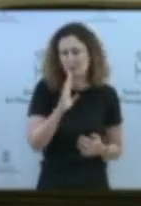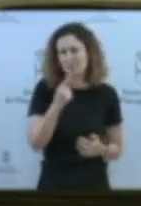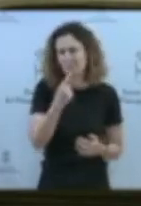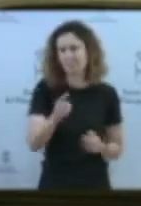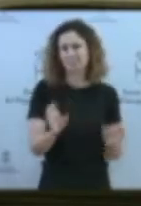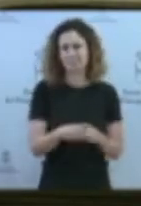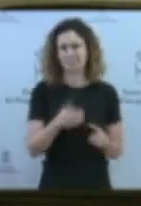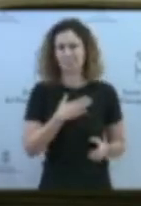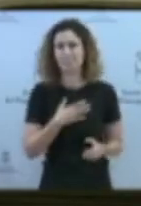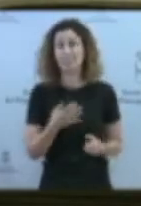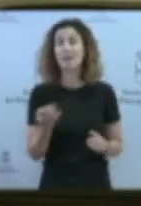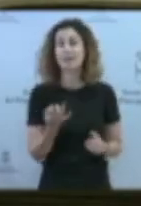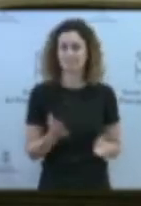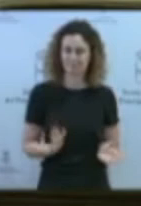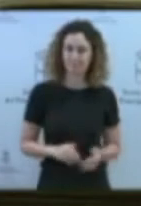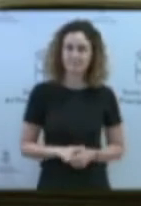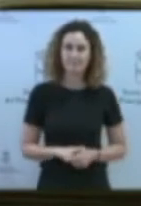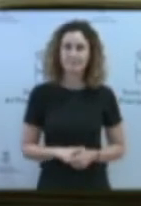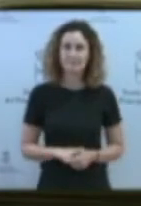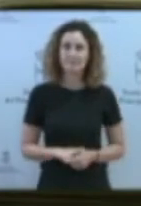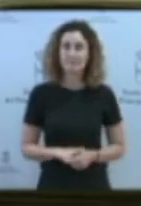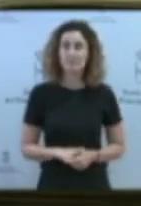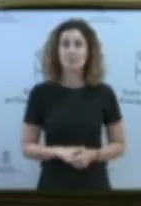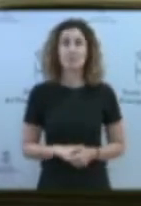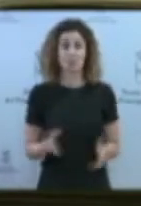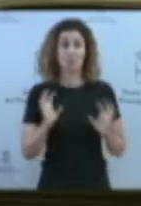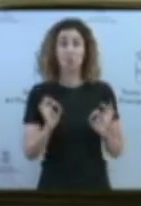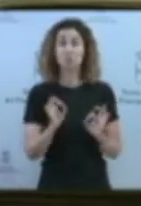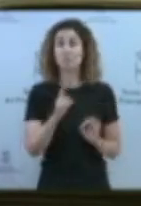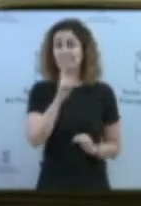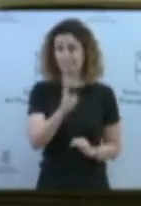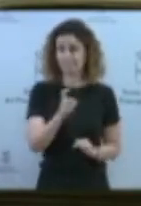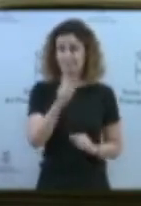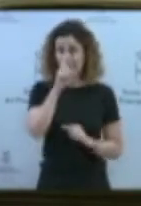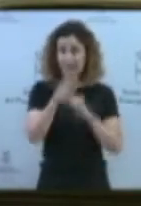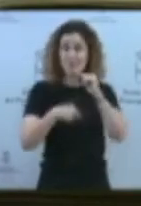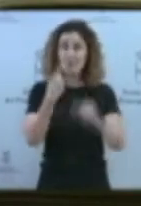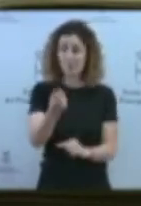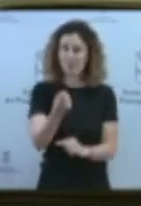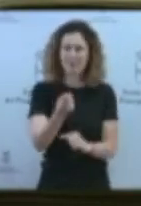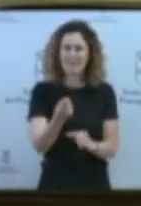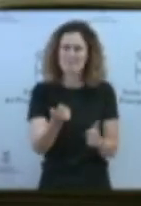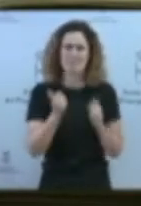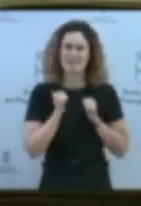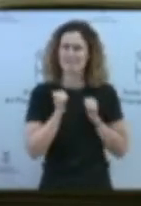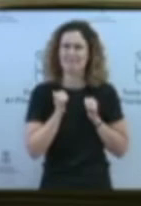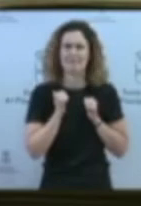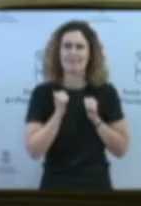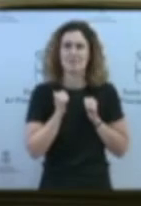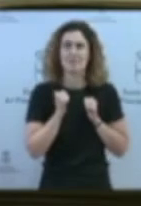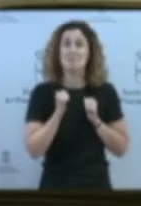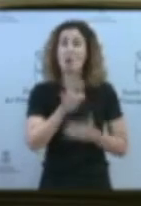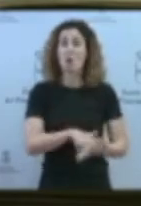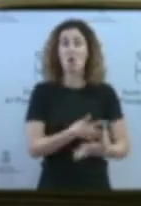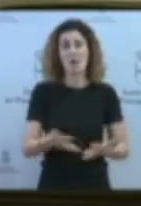señora consejera, ya le adelantamos que el año que viene no va a volver a suceder, no solamente por los cambios de horario, sino porque este grupo parlamentario no va a